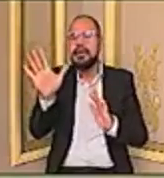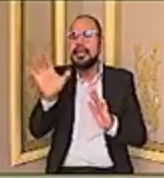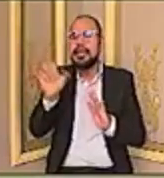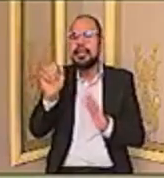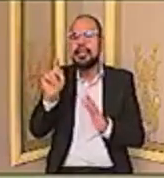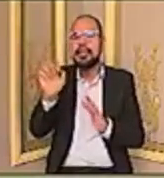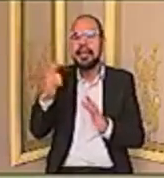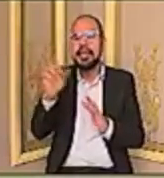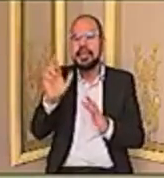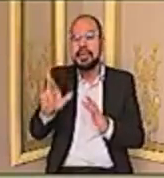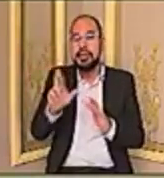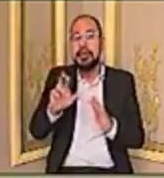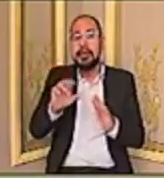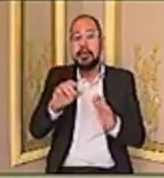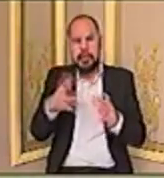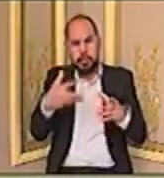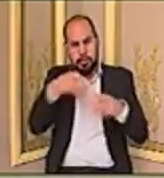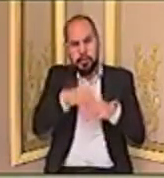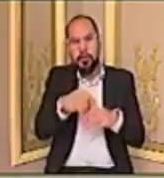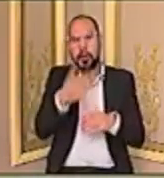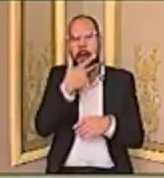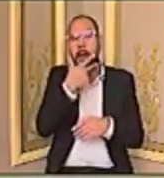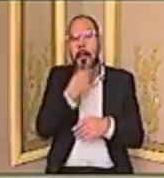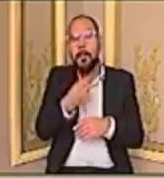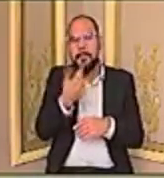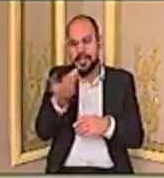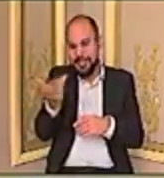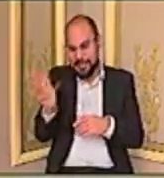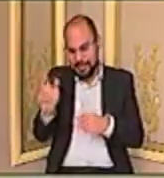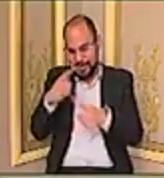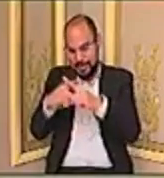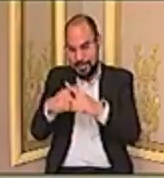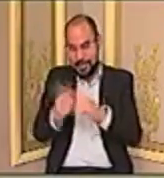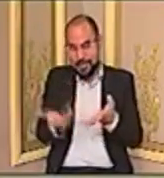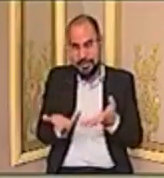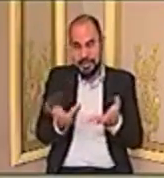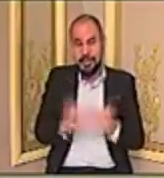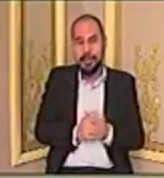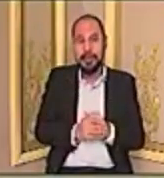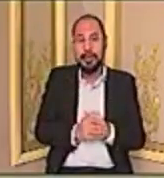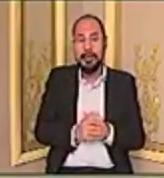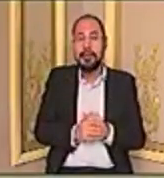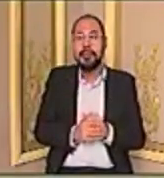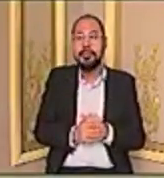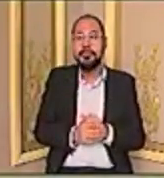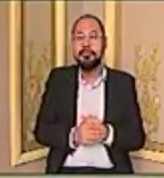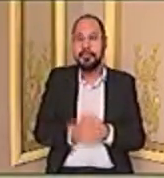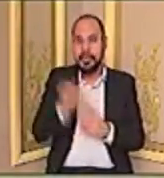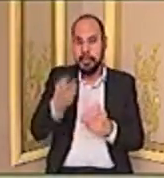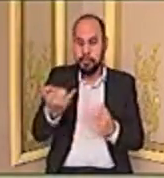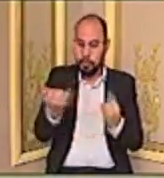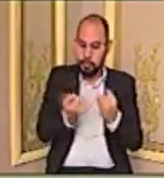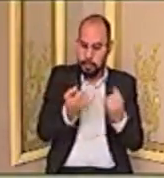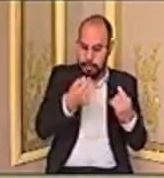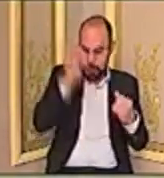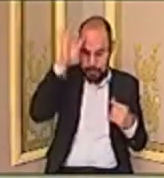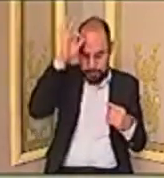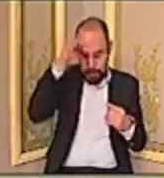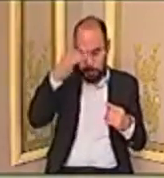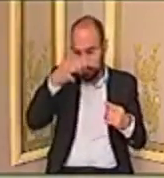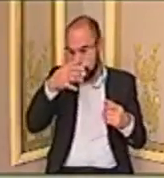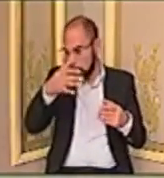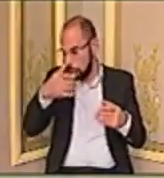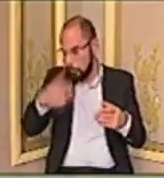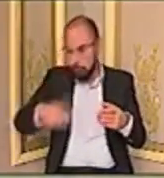Hombres X. Estos valores deberían estar también en el ideal de los servidores públicos,